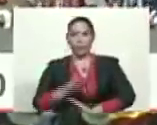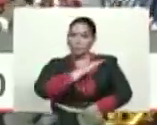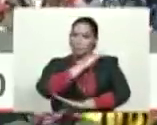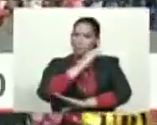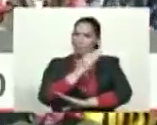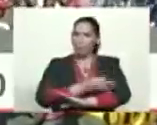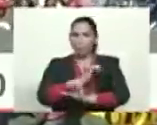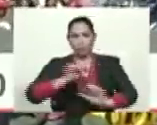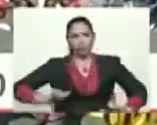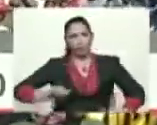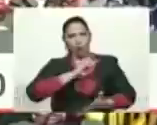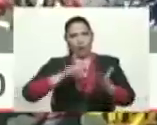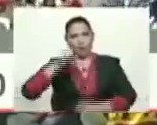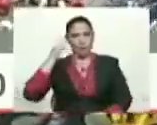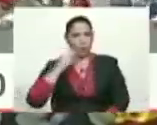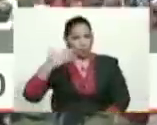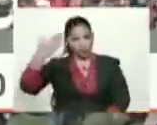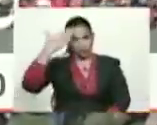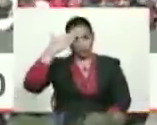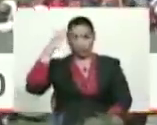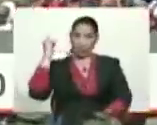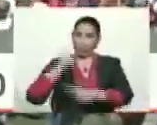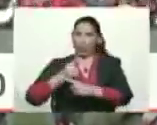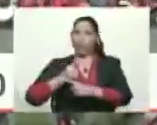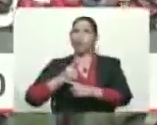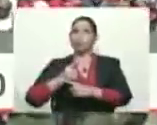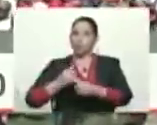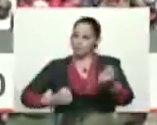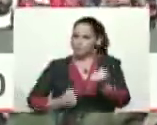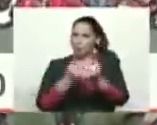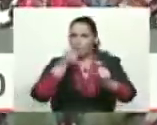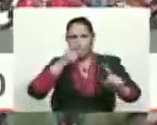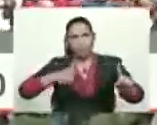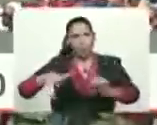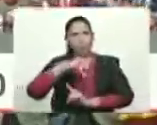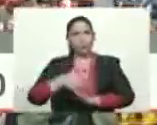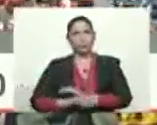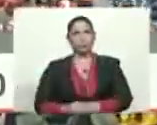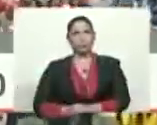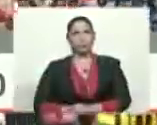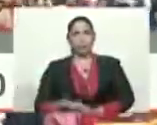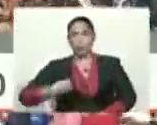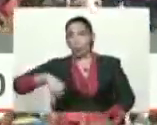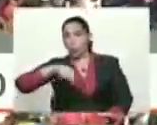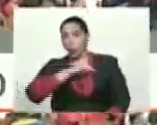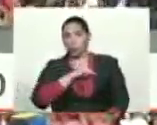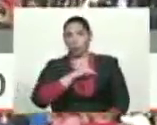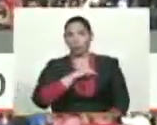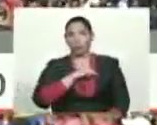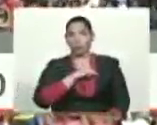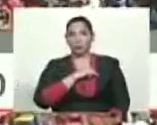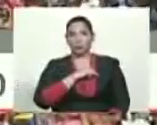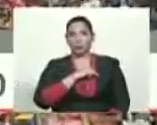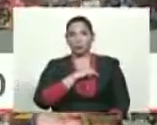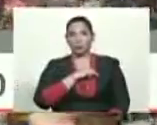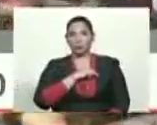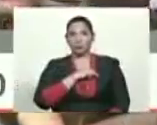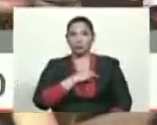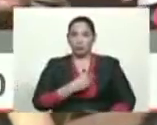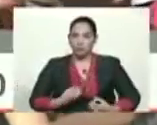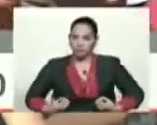Armada debe saber que cuenta con un pueblo, porque nosotros ha